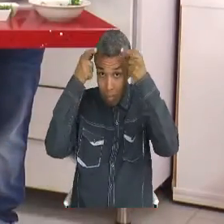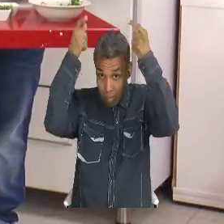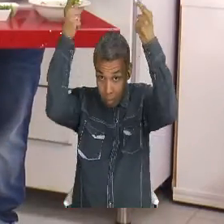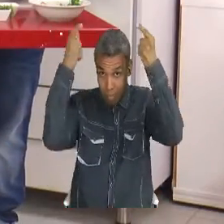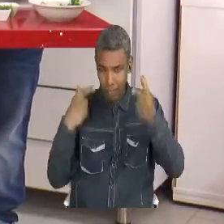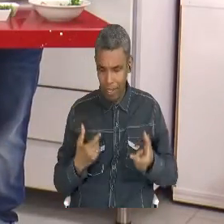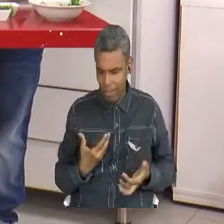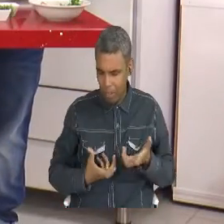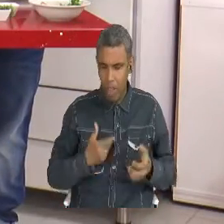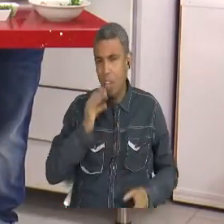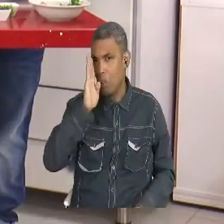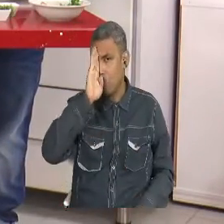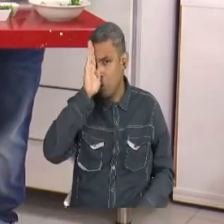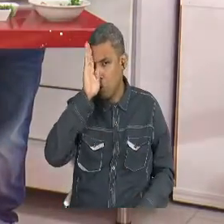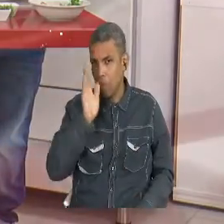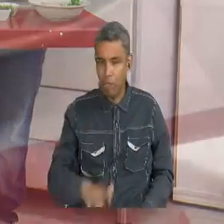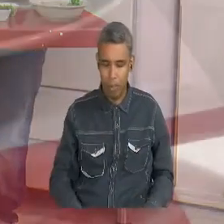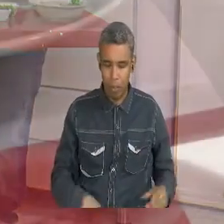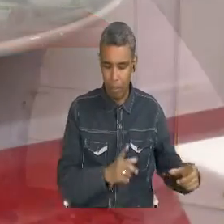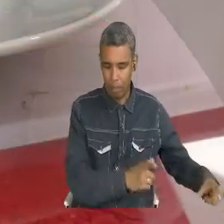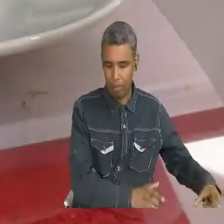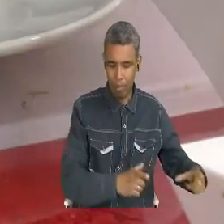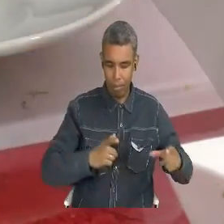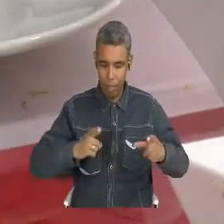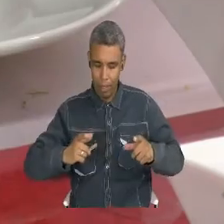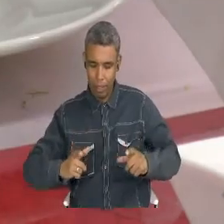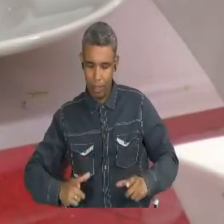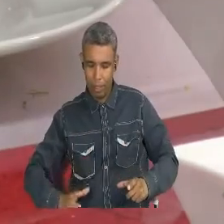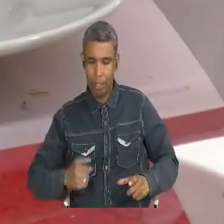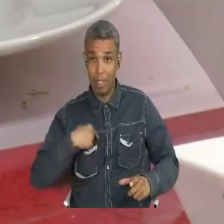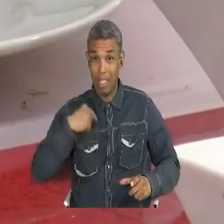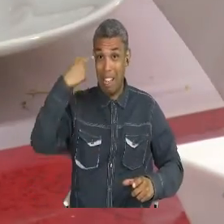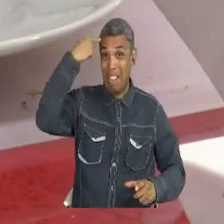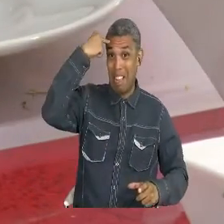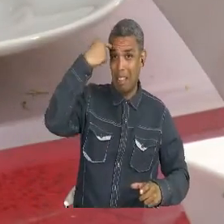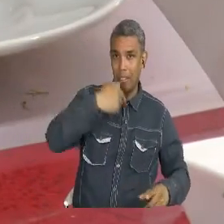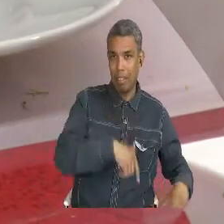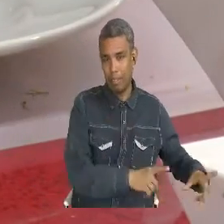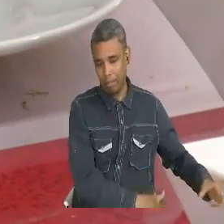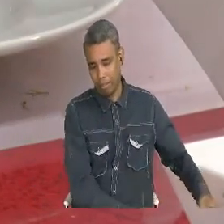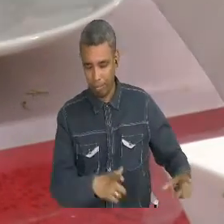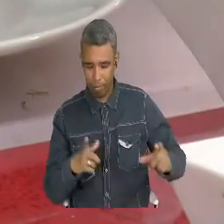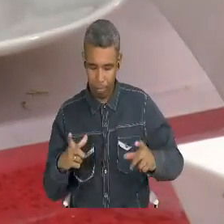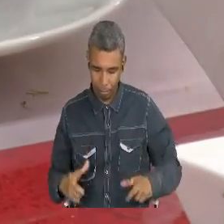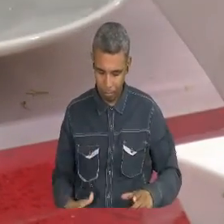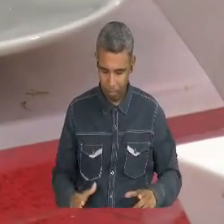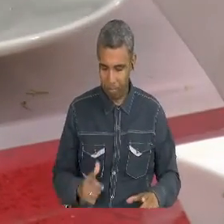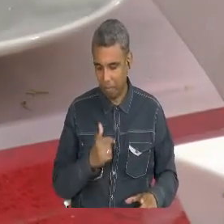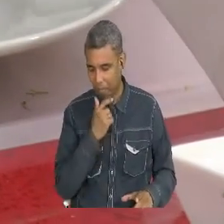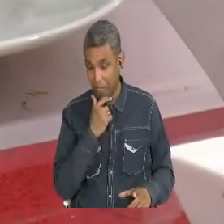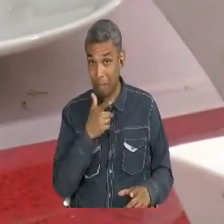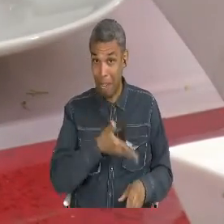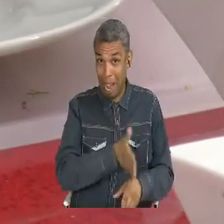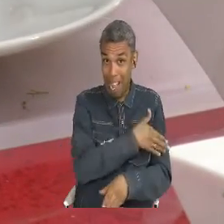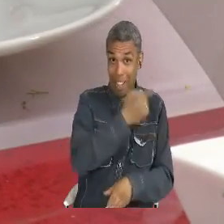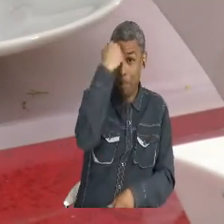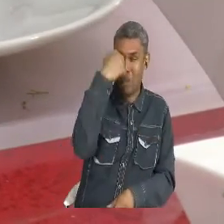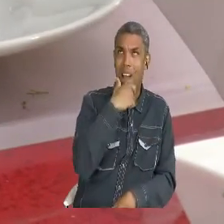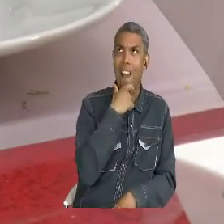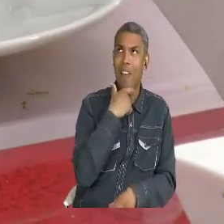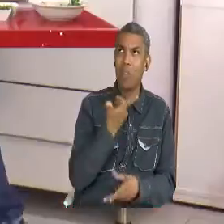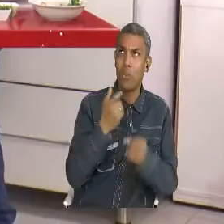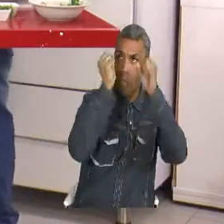que se planea montar de una forma y decorar de una forma. Y en el momento que está saliendo el plato, se cambia en su